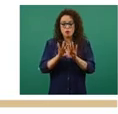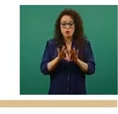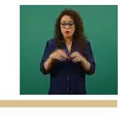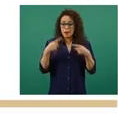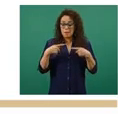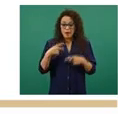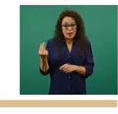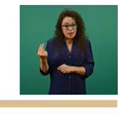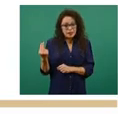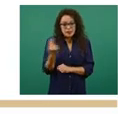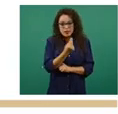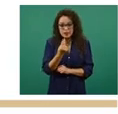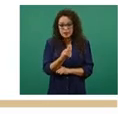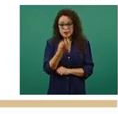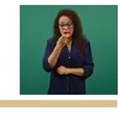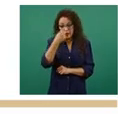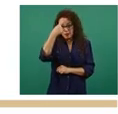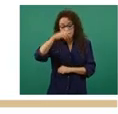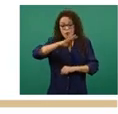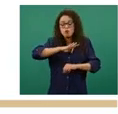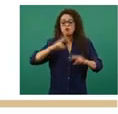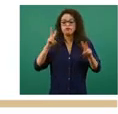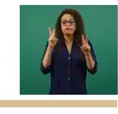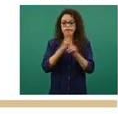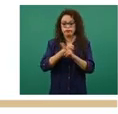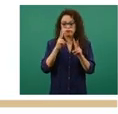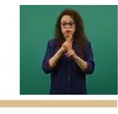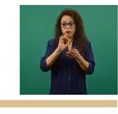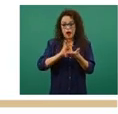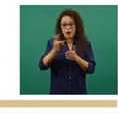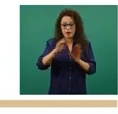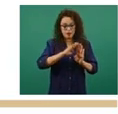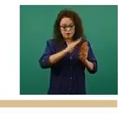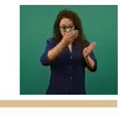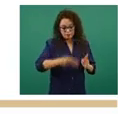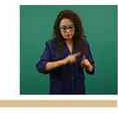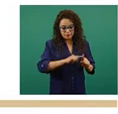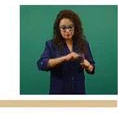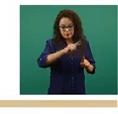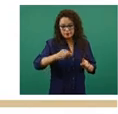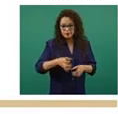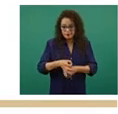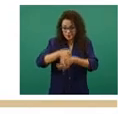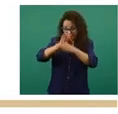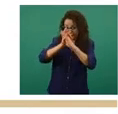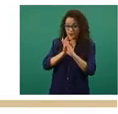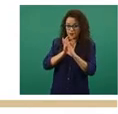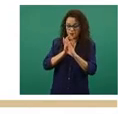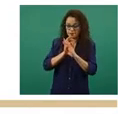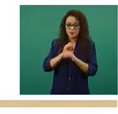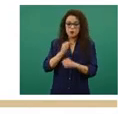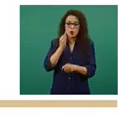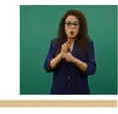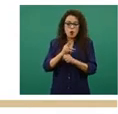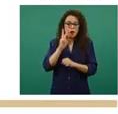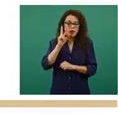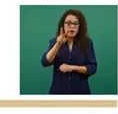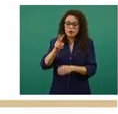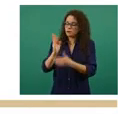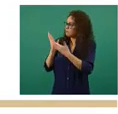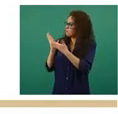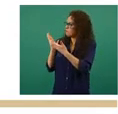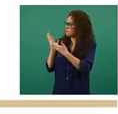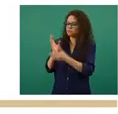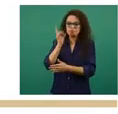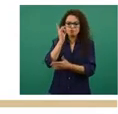requiere esta ventilación mecánica, que requiere el uso de este ventilador. Y aquí tenemos solo 3 entidades que